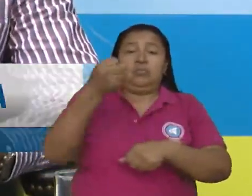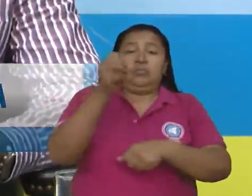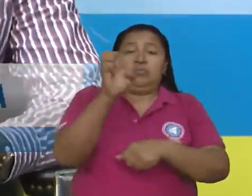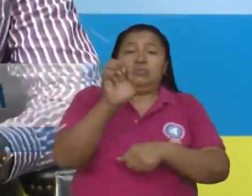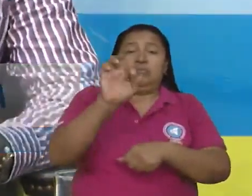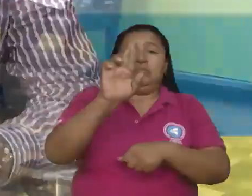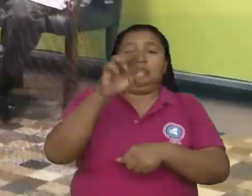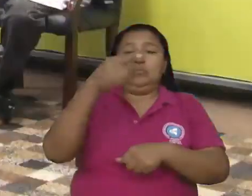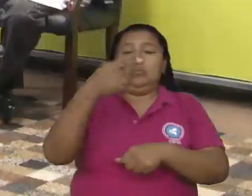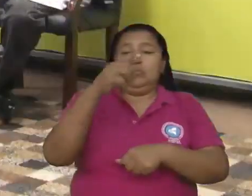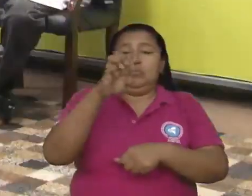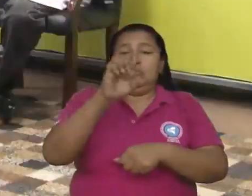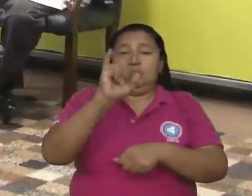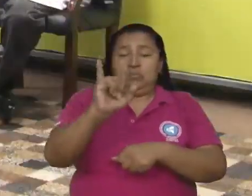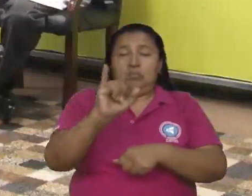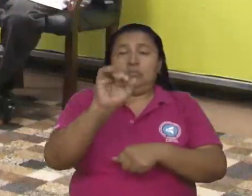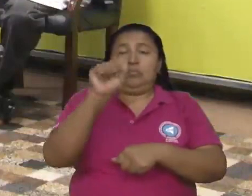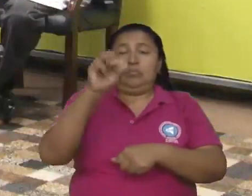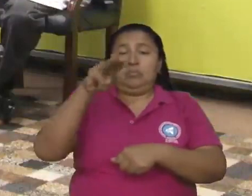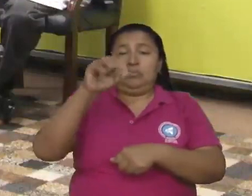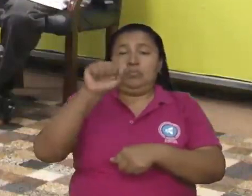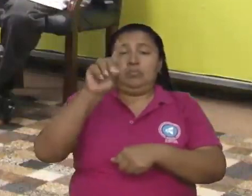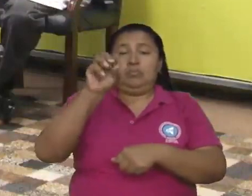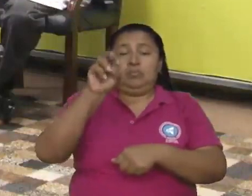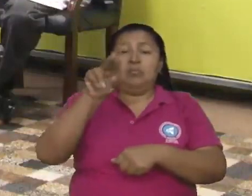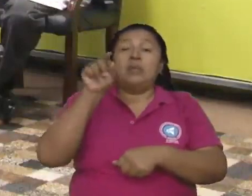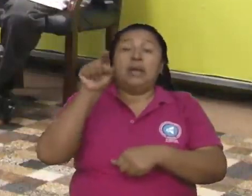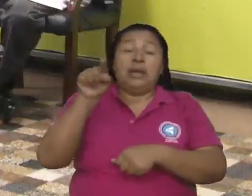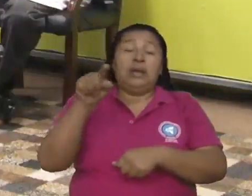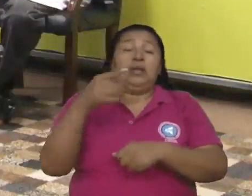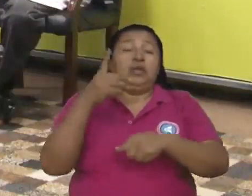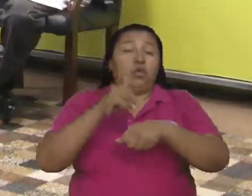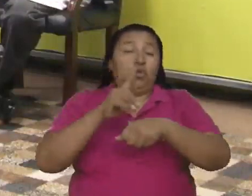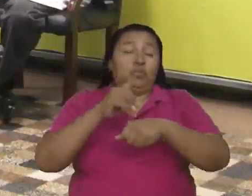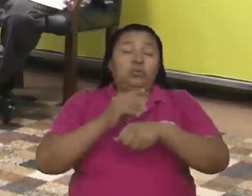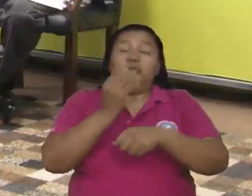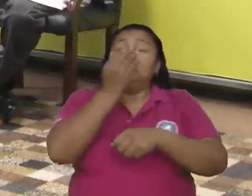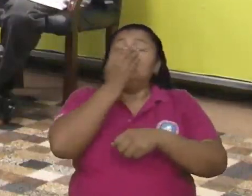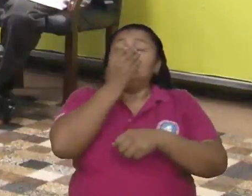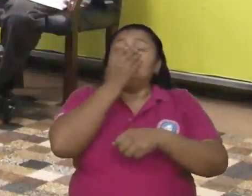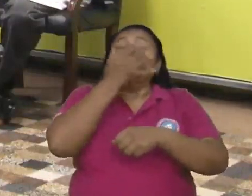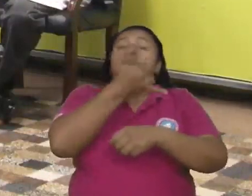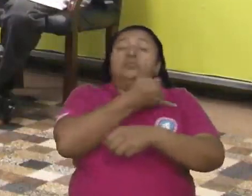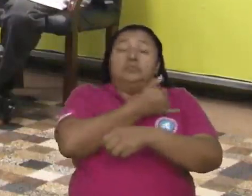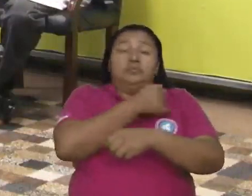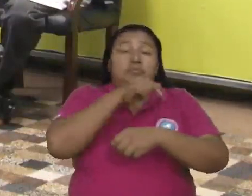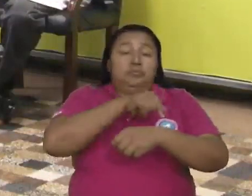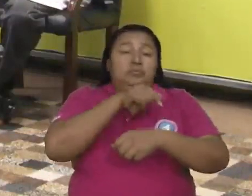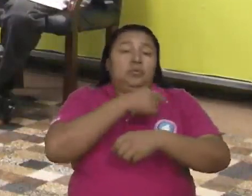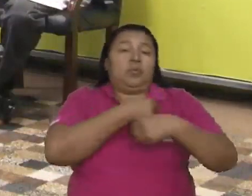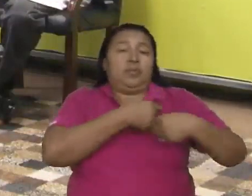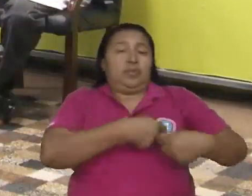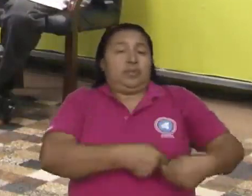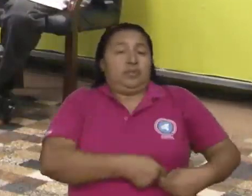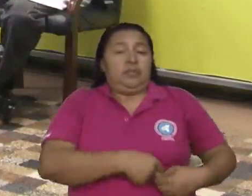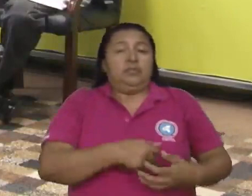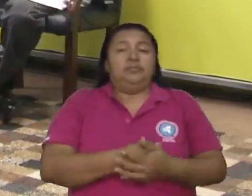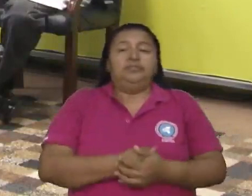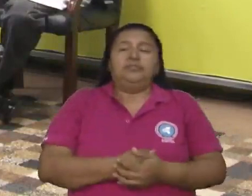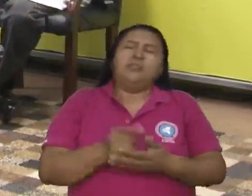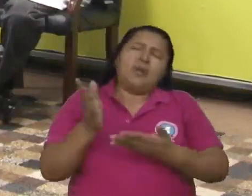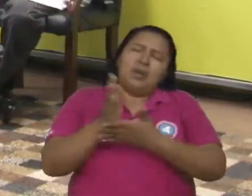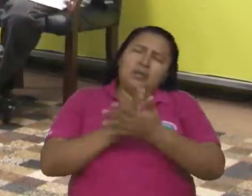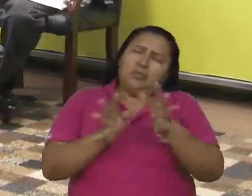Sergey Amador, quien es anestesiólogo del Hospital Berta Calderón. Doctor, algo muy importante, como hablamos de